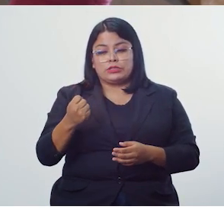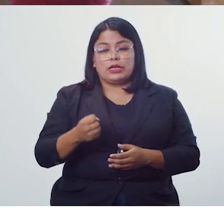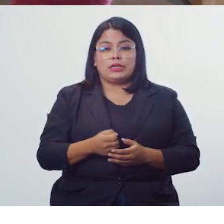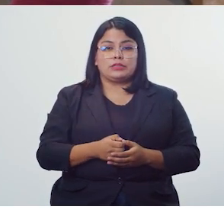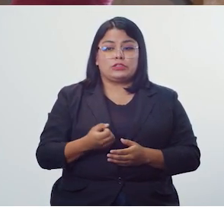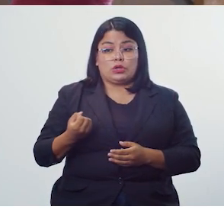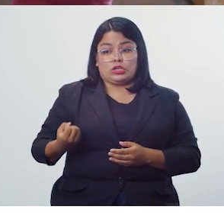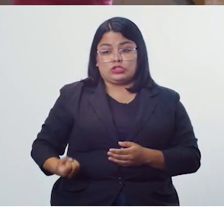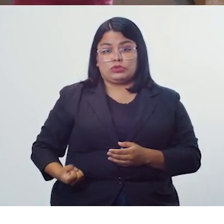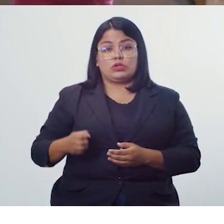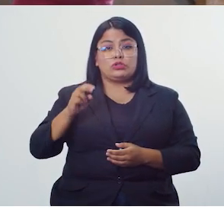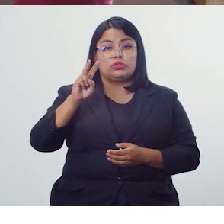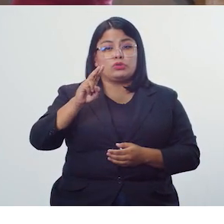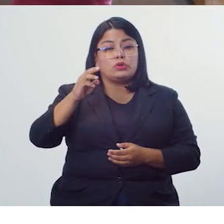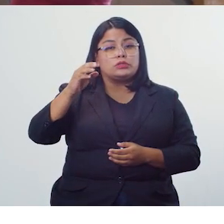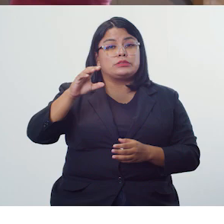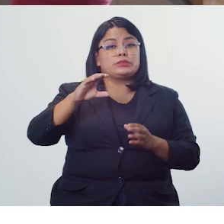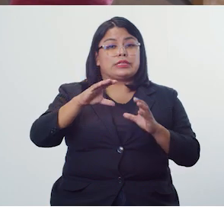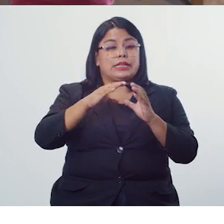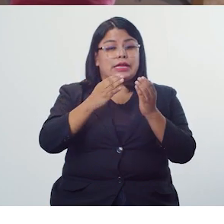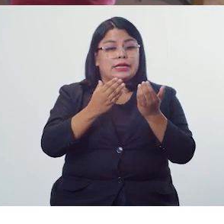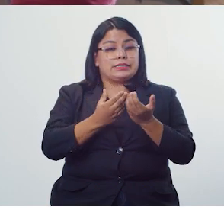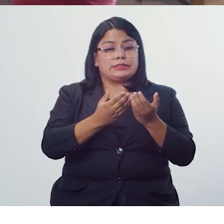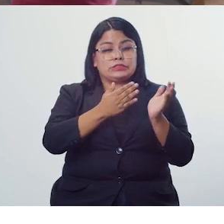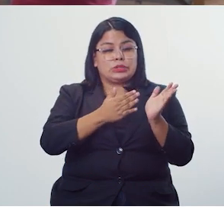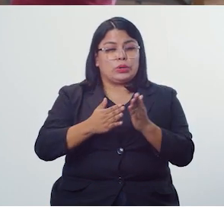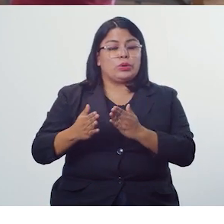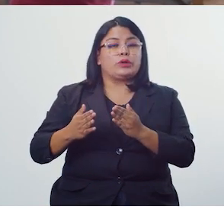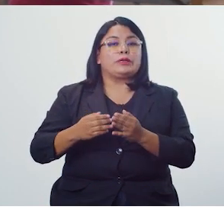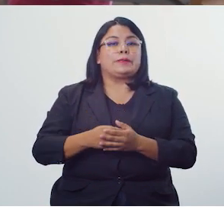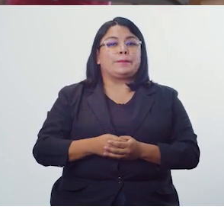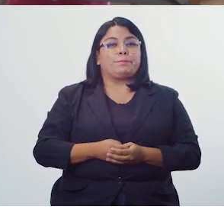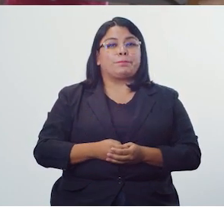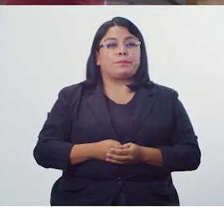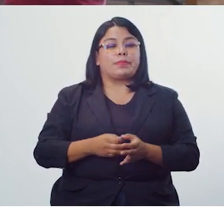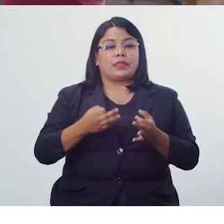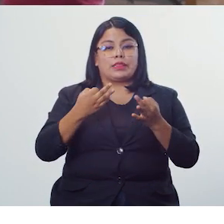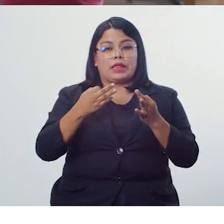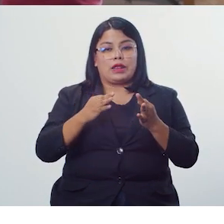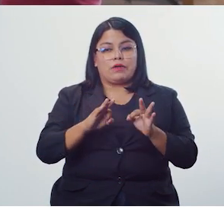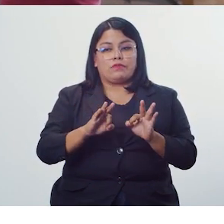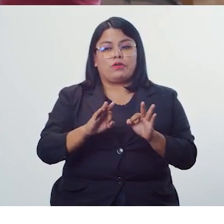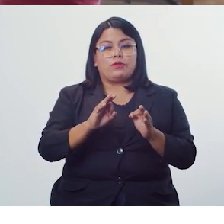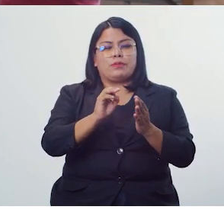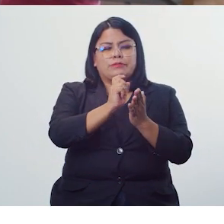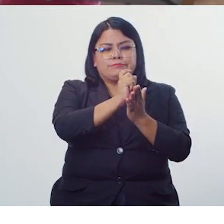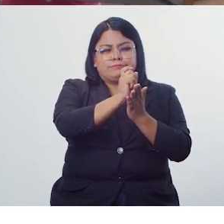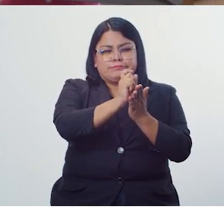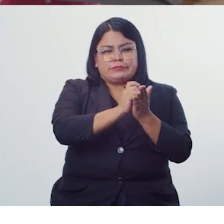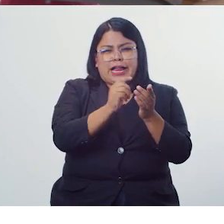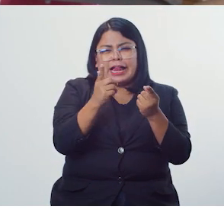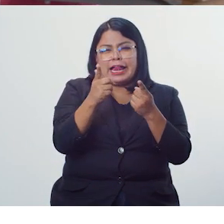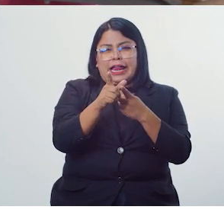que el estudiante aprenda dos clases de patrones: el de la forma externa de las letras y